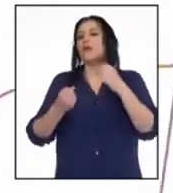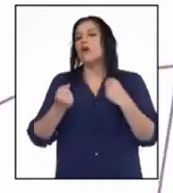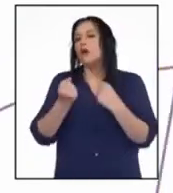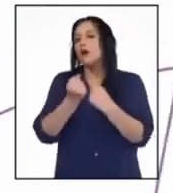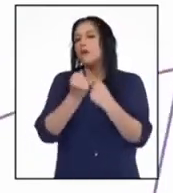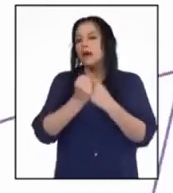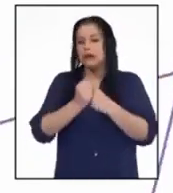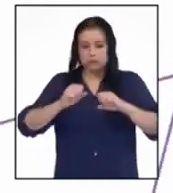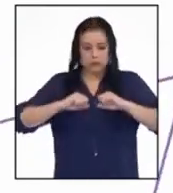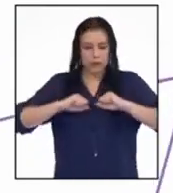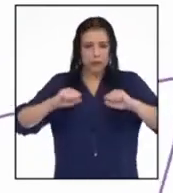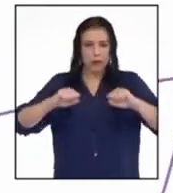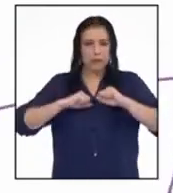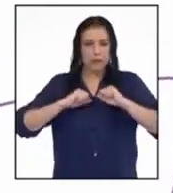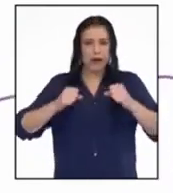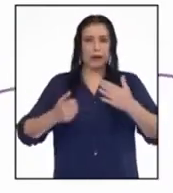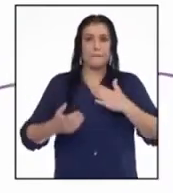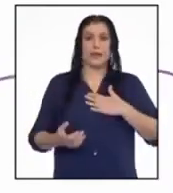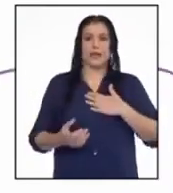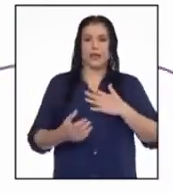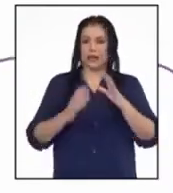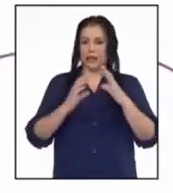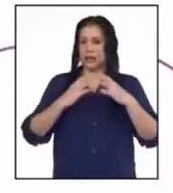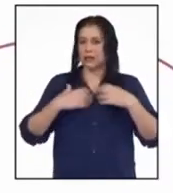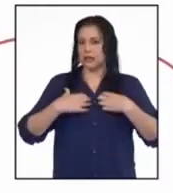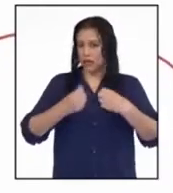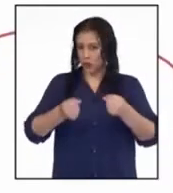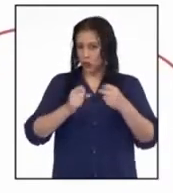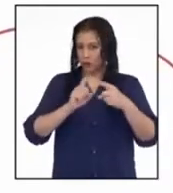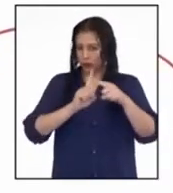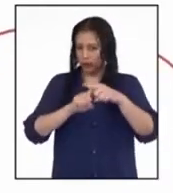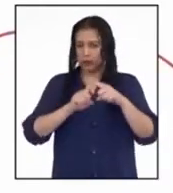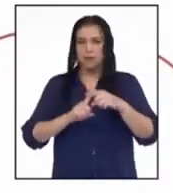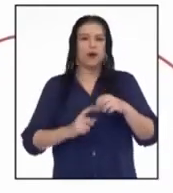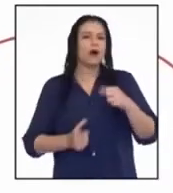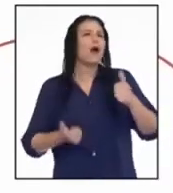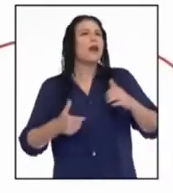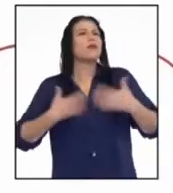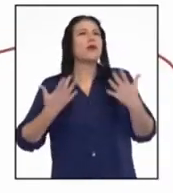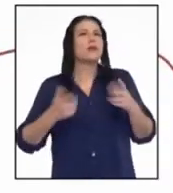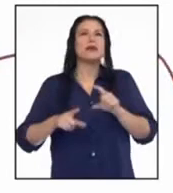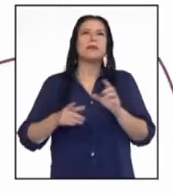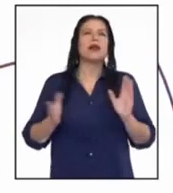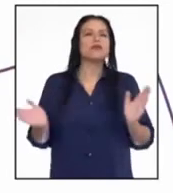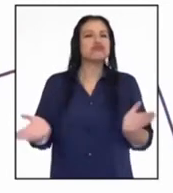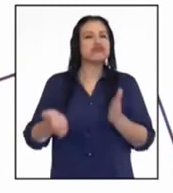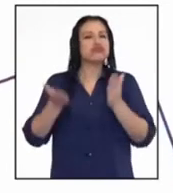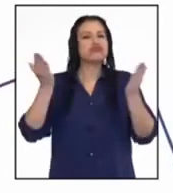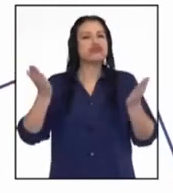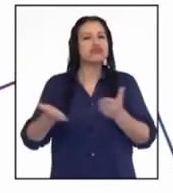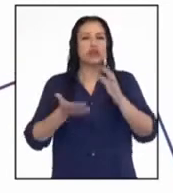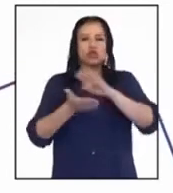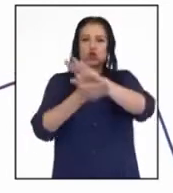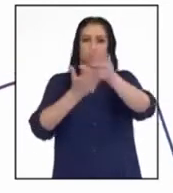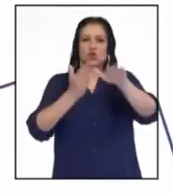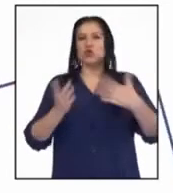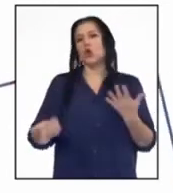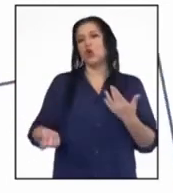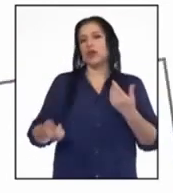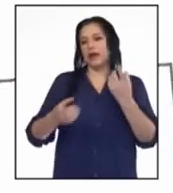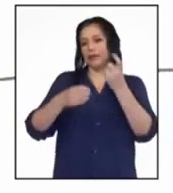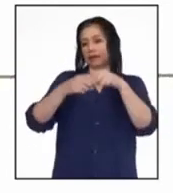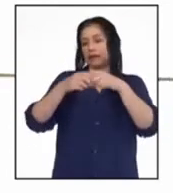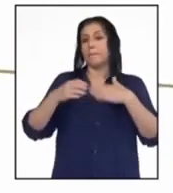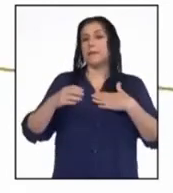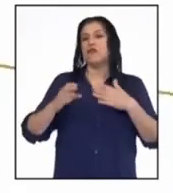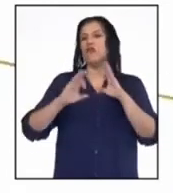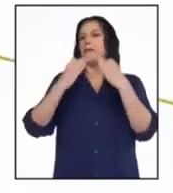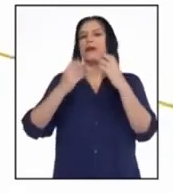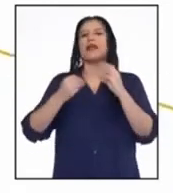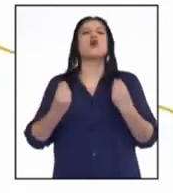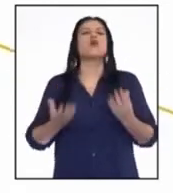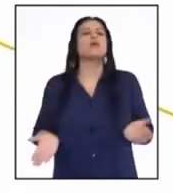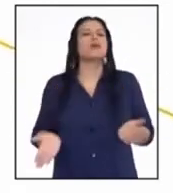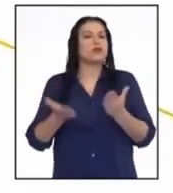la actividad física en nuestra salud? ¿Qué podríamos hacer para incentivar la actividad física de todas y todos en nuestra